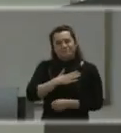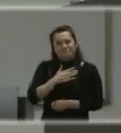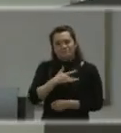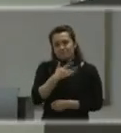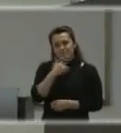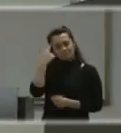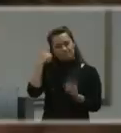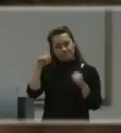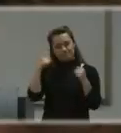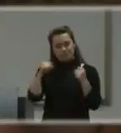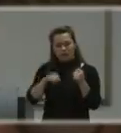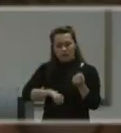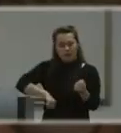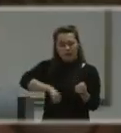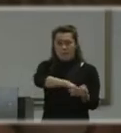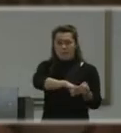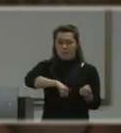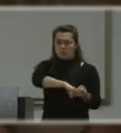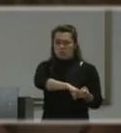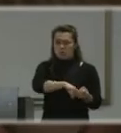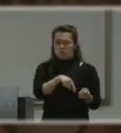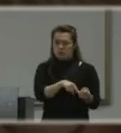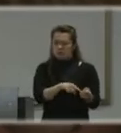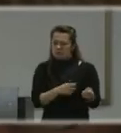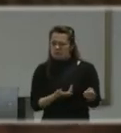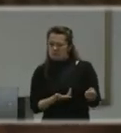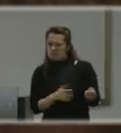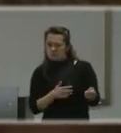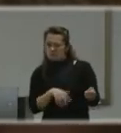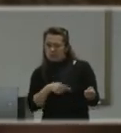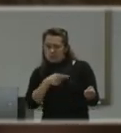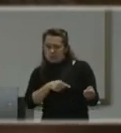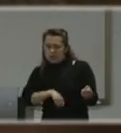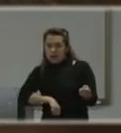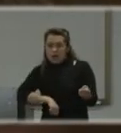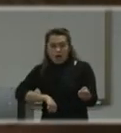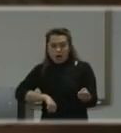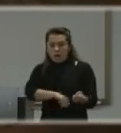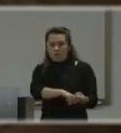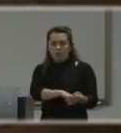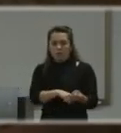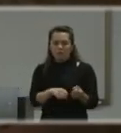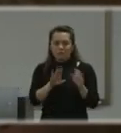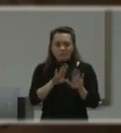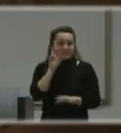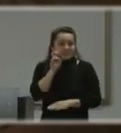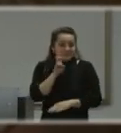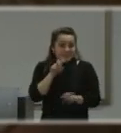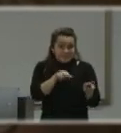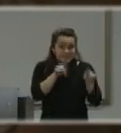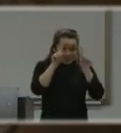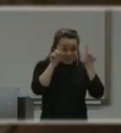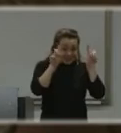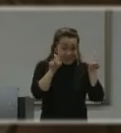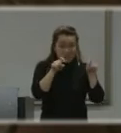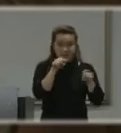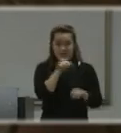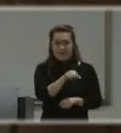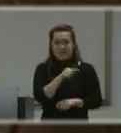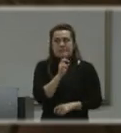todos entendamos apoyos y no reflexionemos sobre realmente los apoyos hacia la sexualidad. Me parece un tema muy, muy